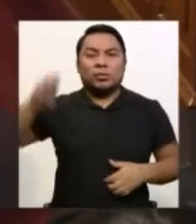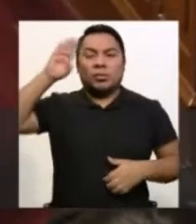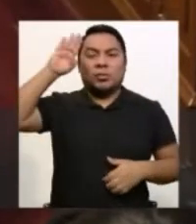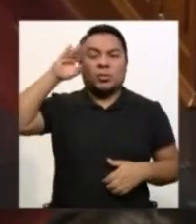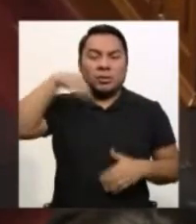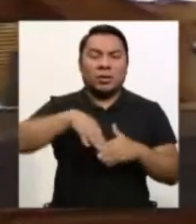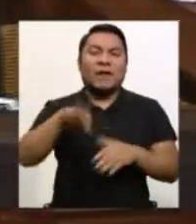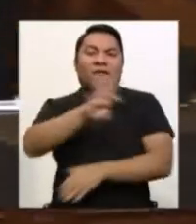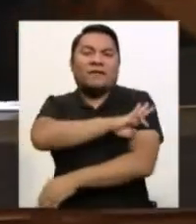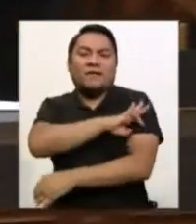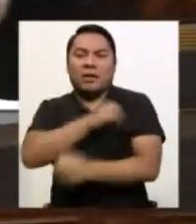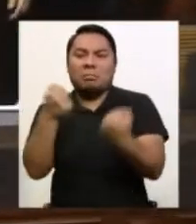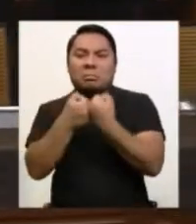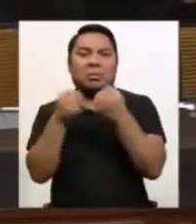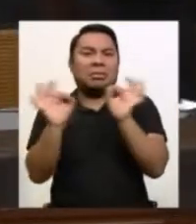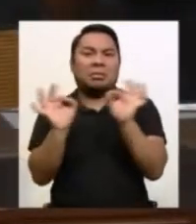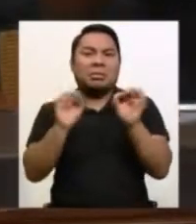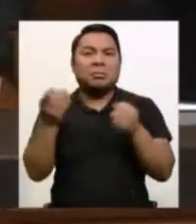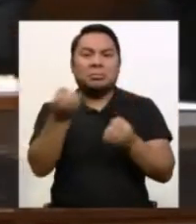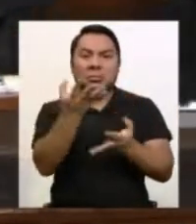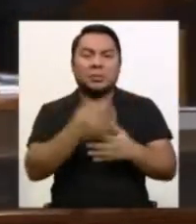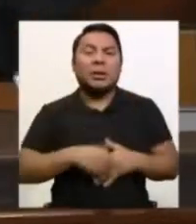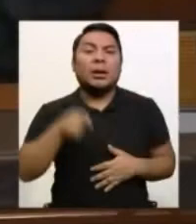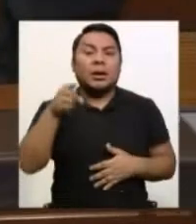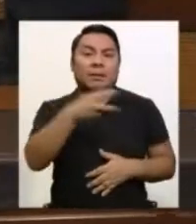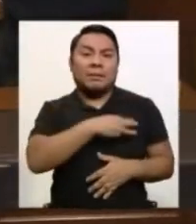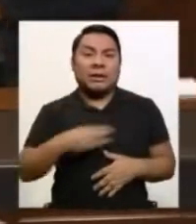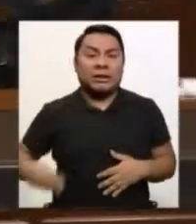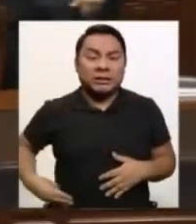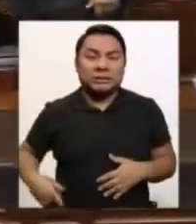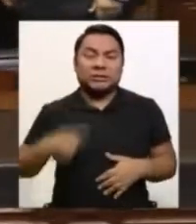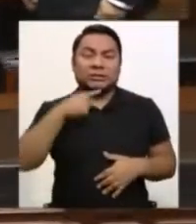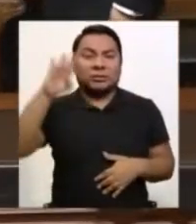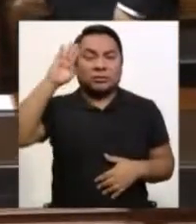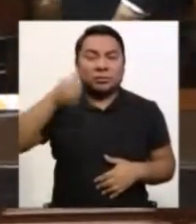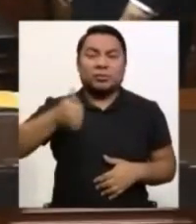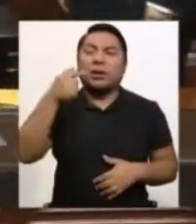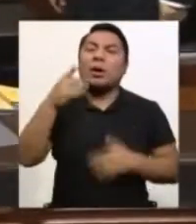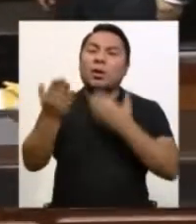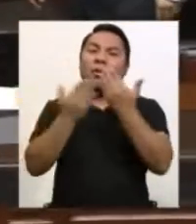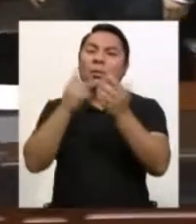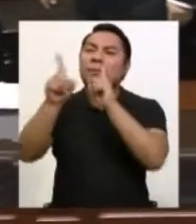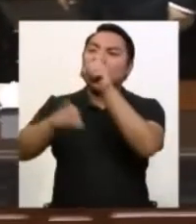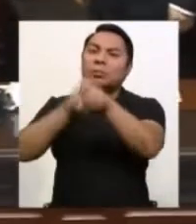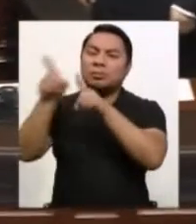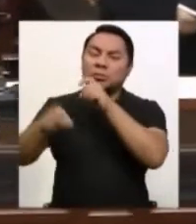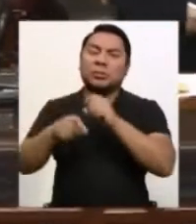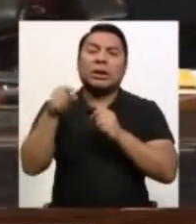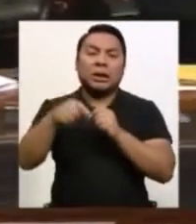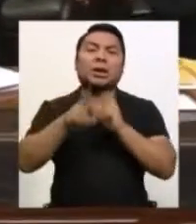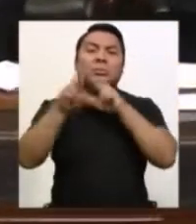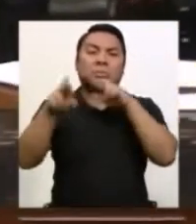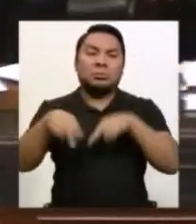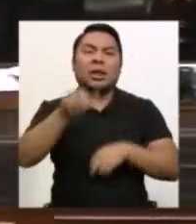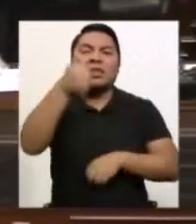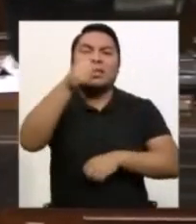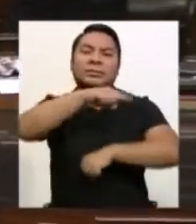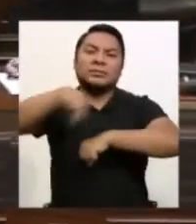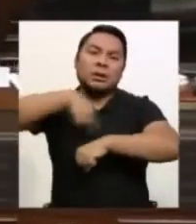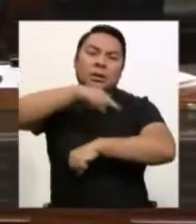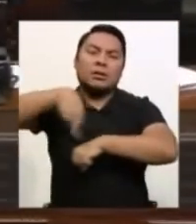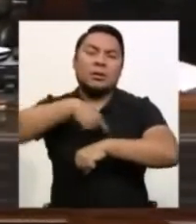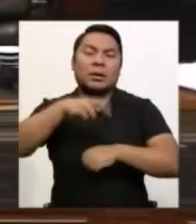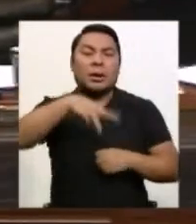los fiscales. El ministro del Interior cumplió de esta manera con el proceso de interpelación que duró más de 10 horas entre